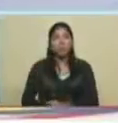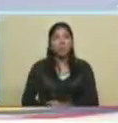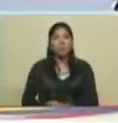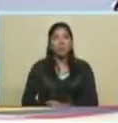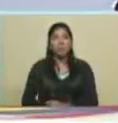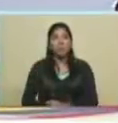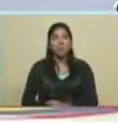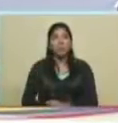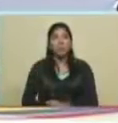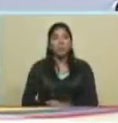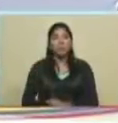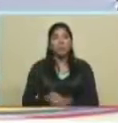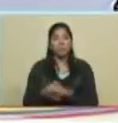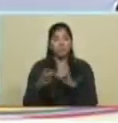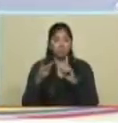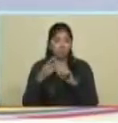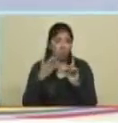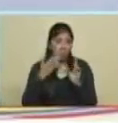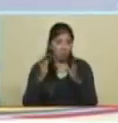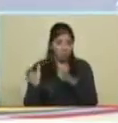el escenario número dos